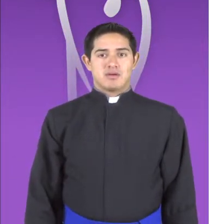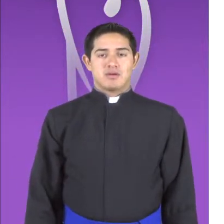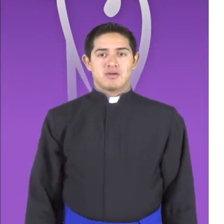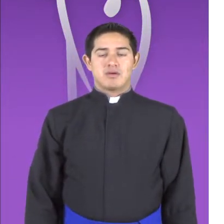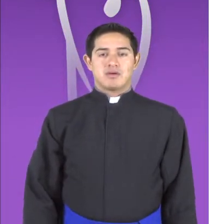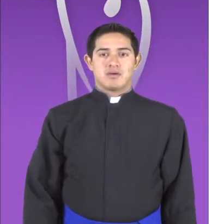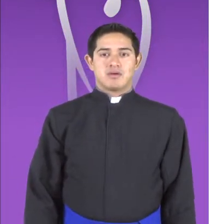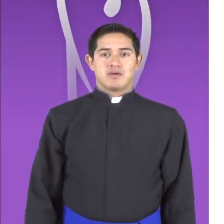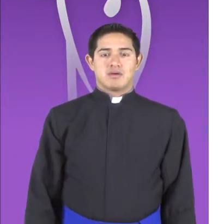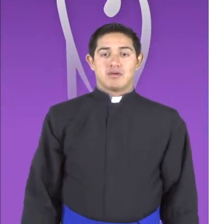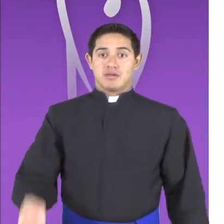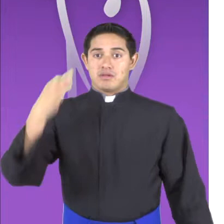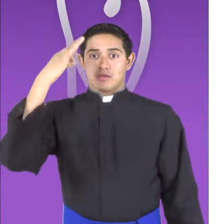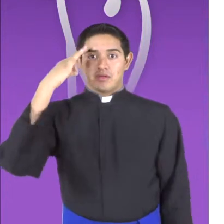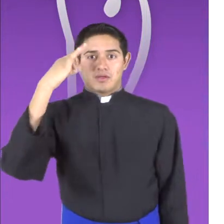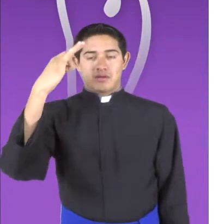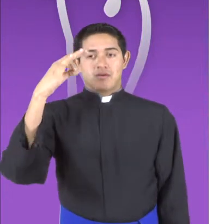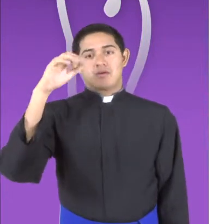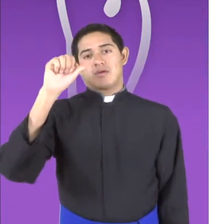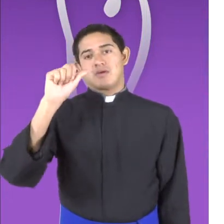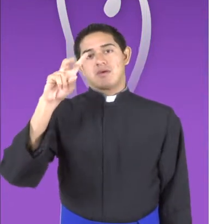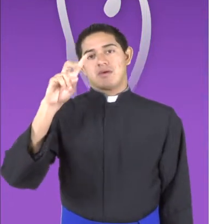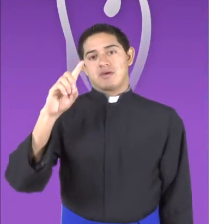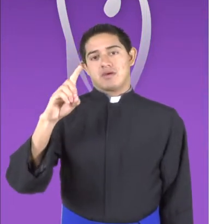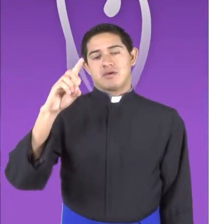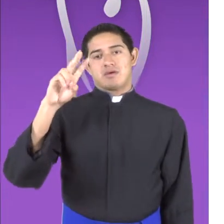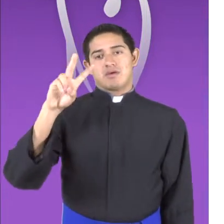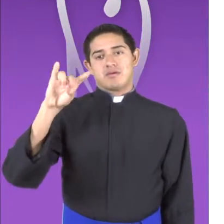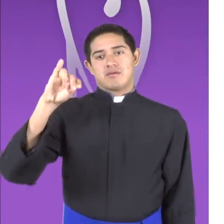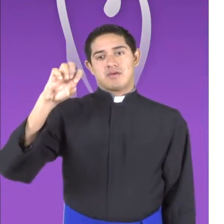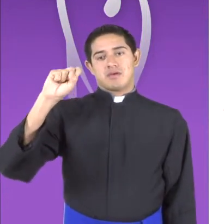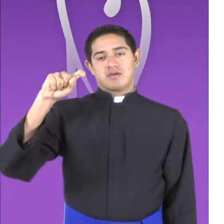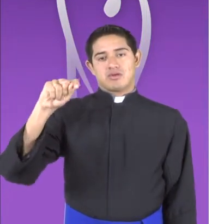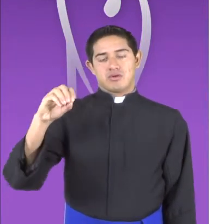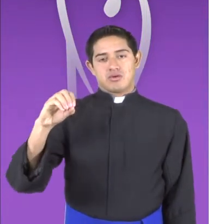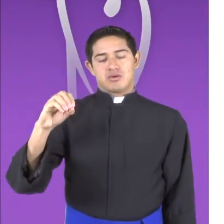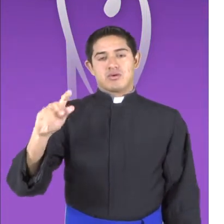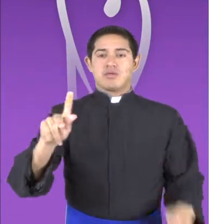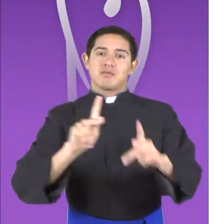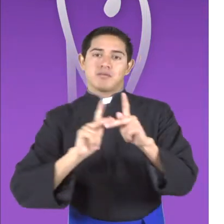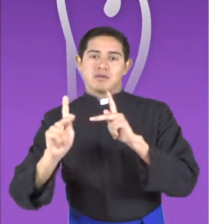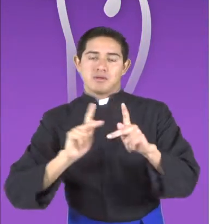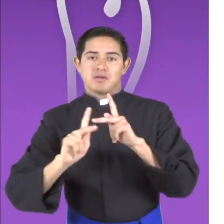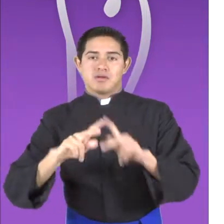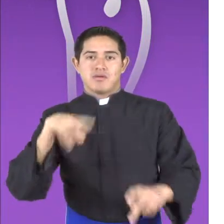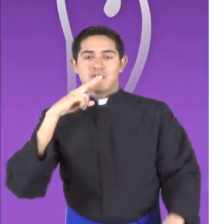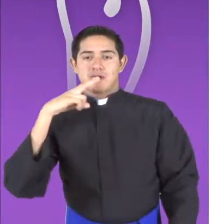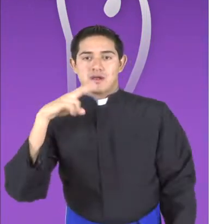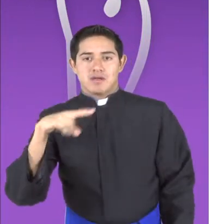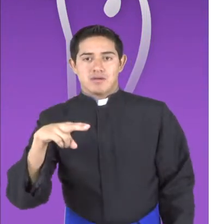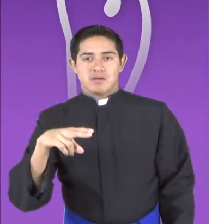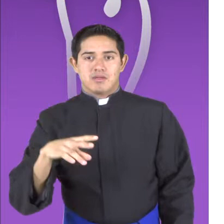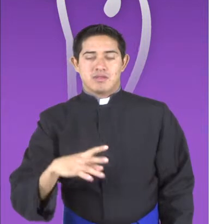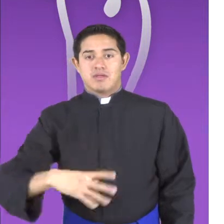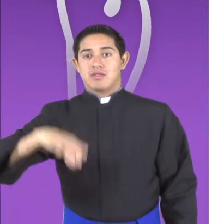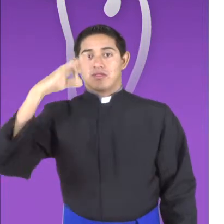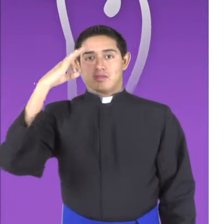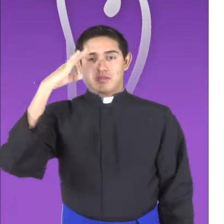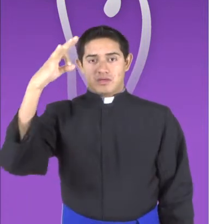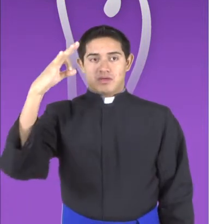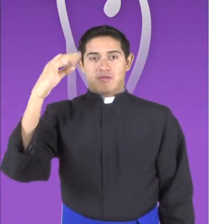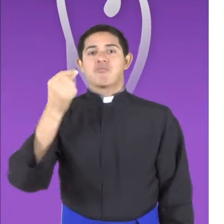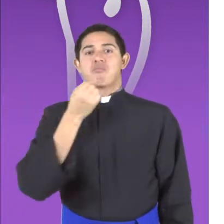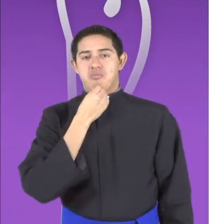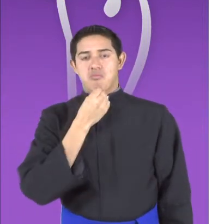En este tiempo de Adviento, de preparación a la Navidad, aún estamos a tiempo.